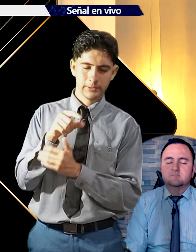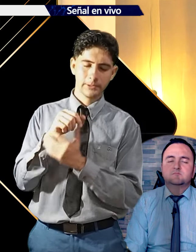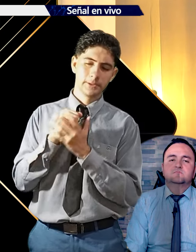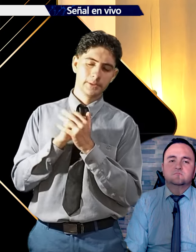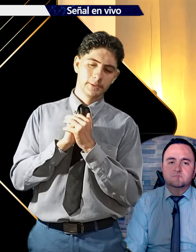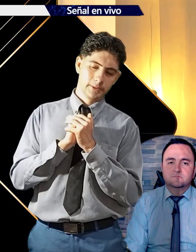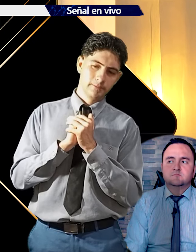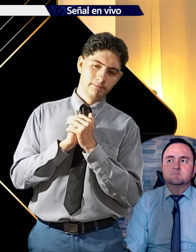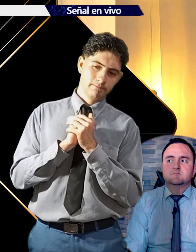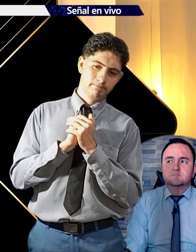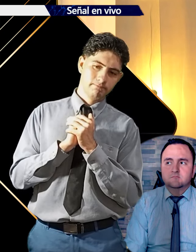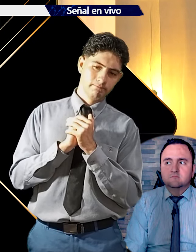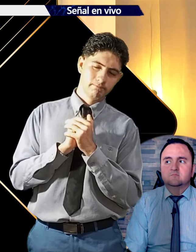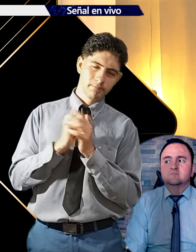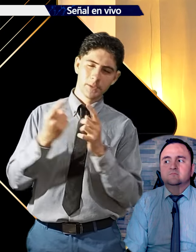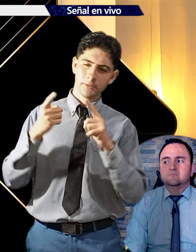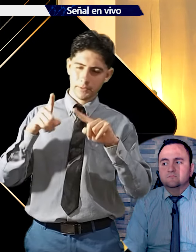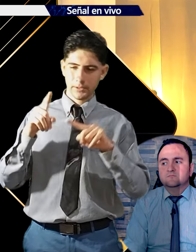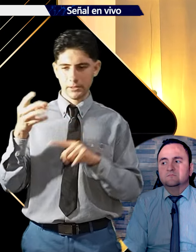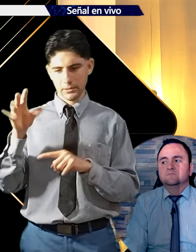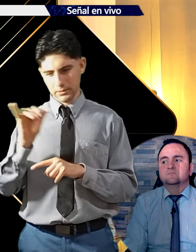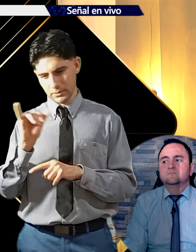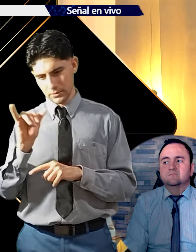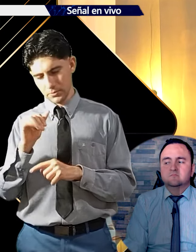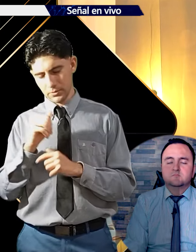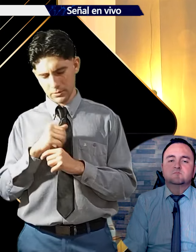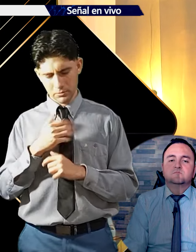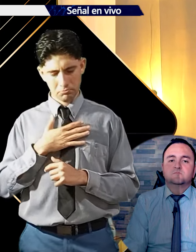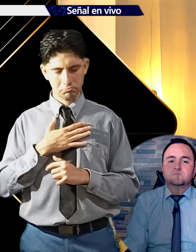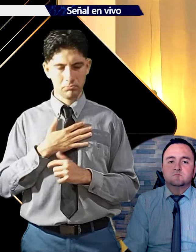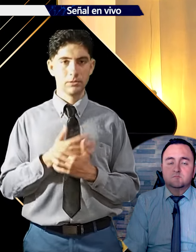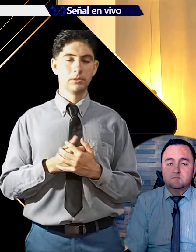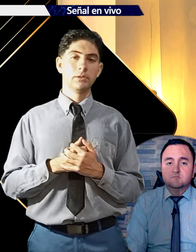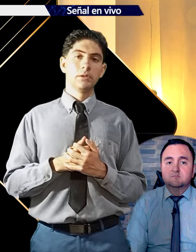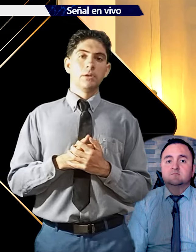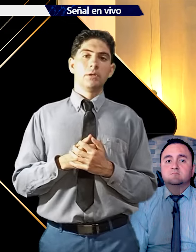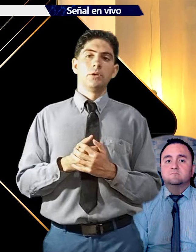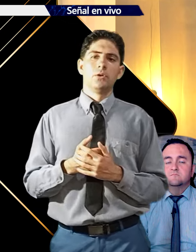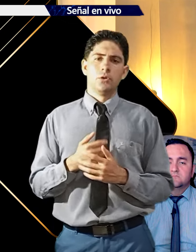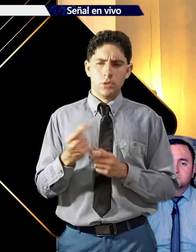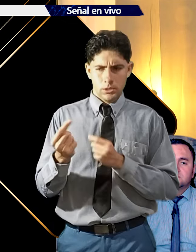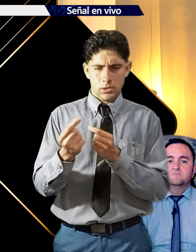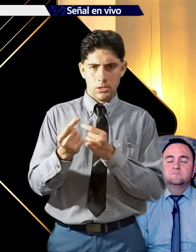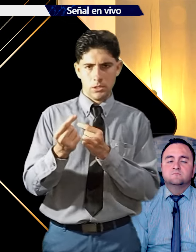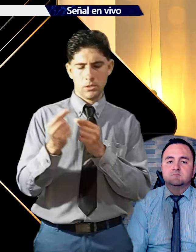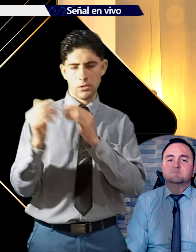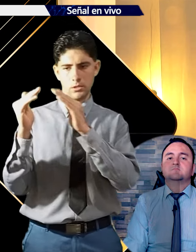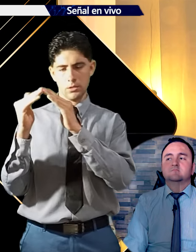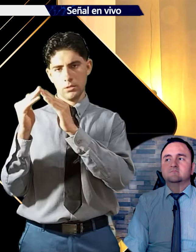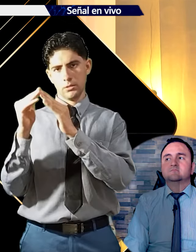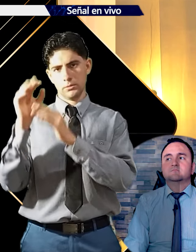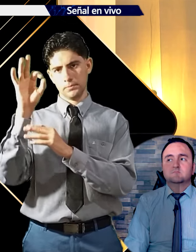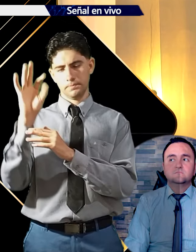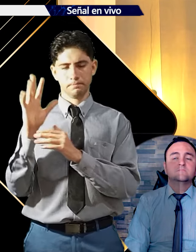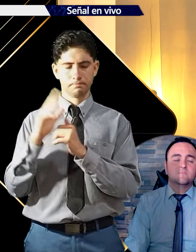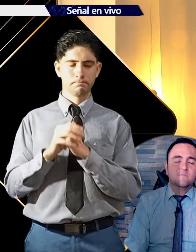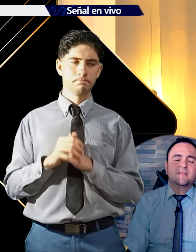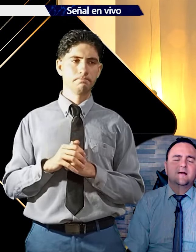de rodillas en ese altar, nos inspiraba. Y a veces había lunes, yo era muy cercana a la casa